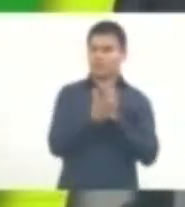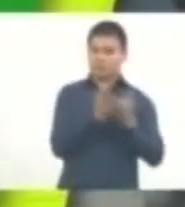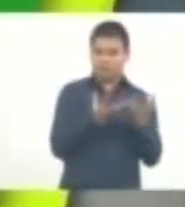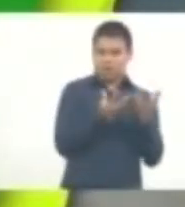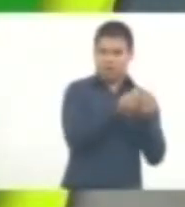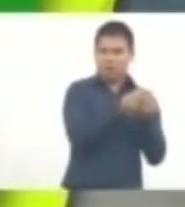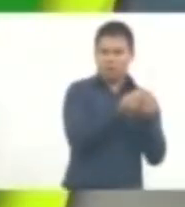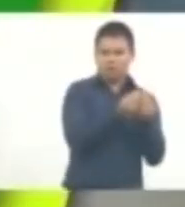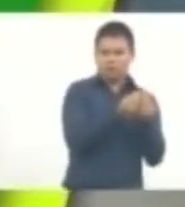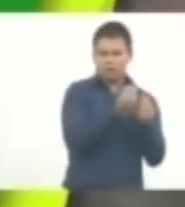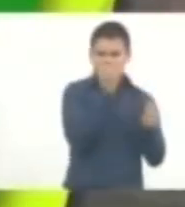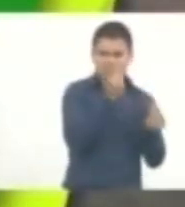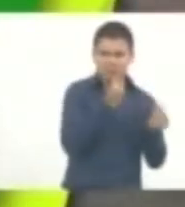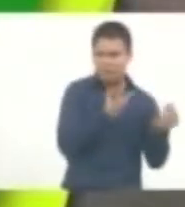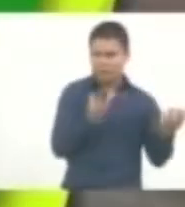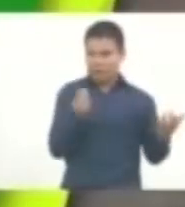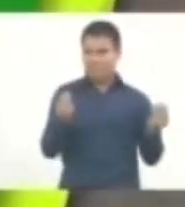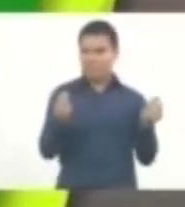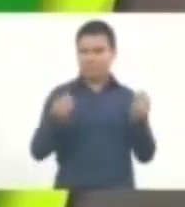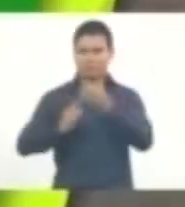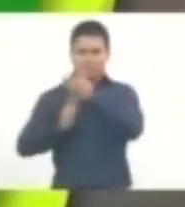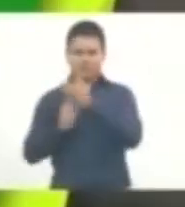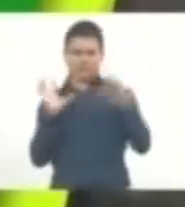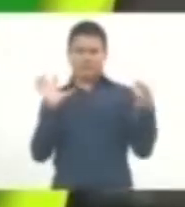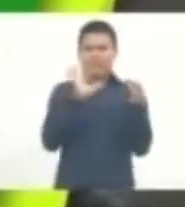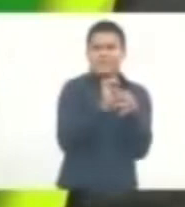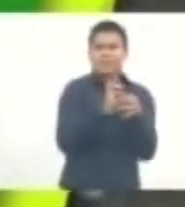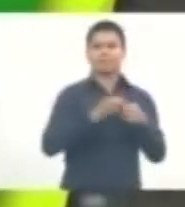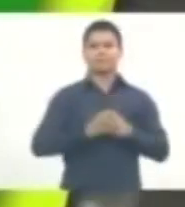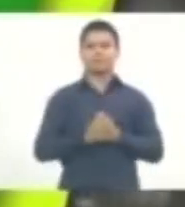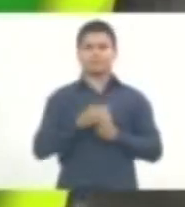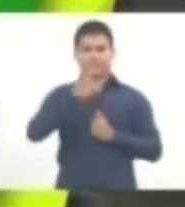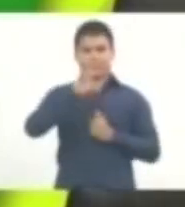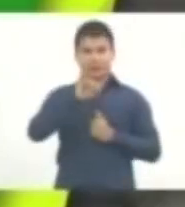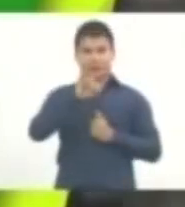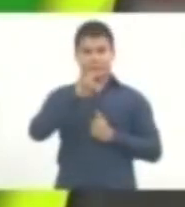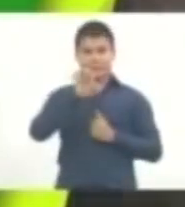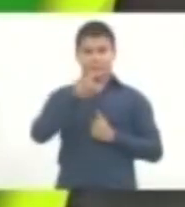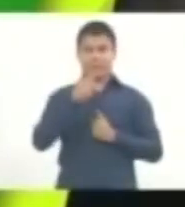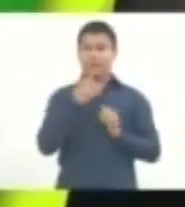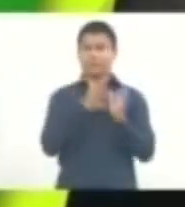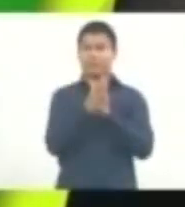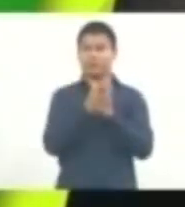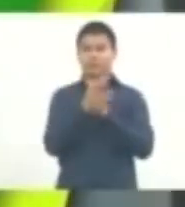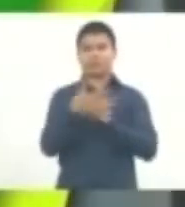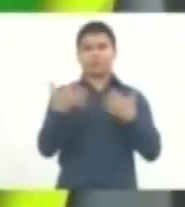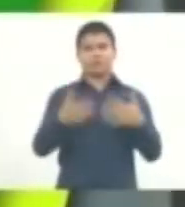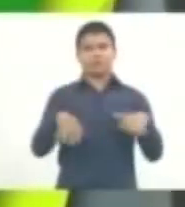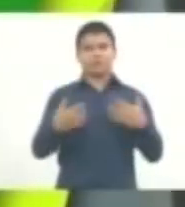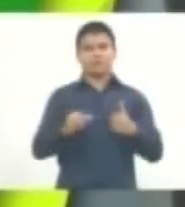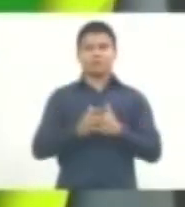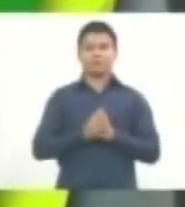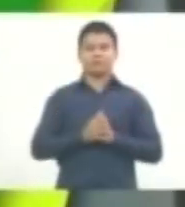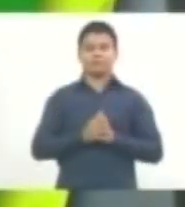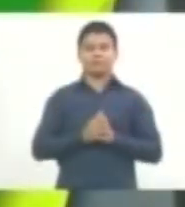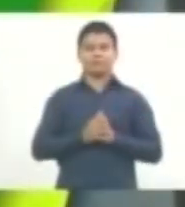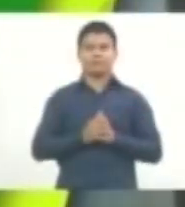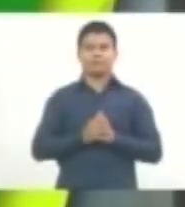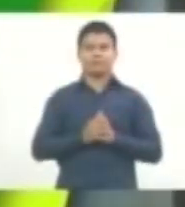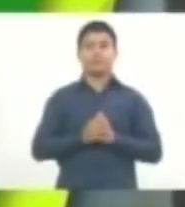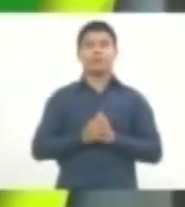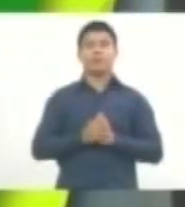y guardias del IMPEC. IDEAM prevé emergencias por nueva temporada de lluvias en el Caribe colombiano. Señorita